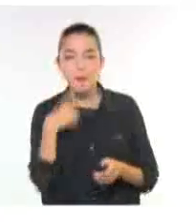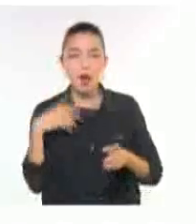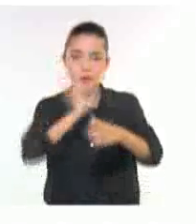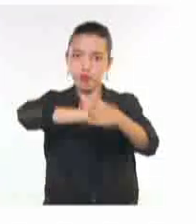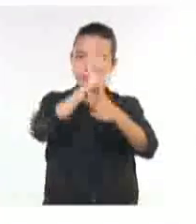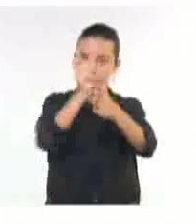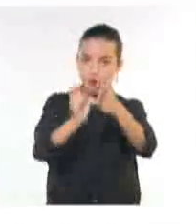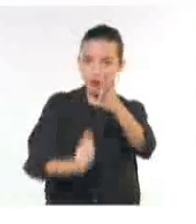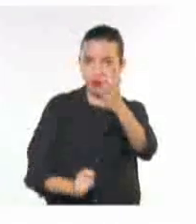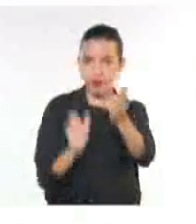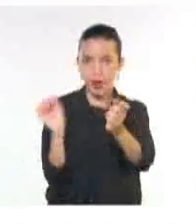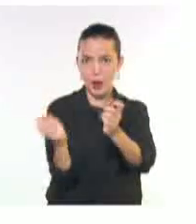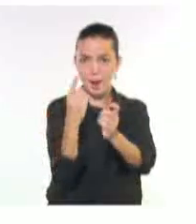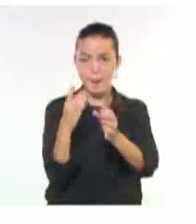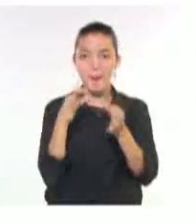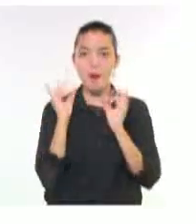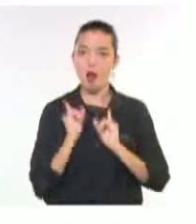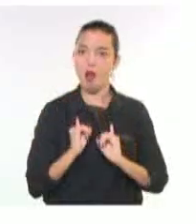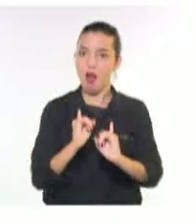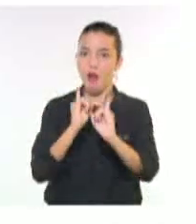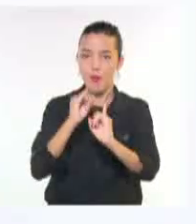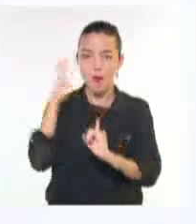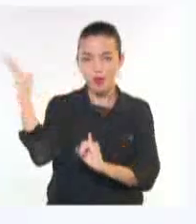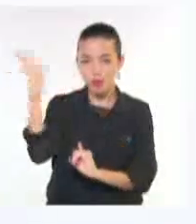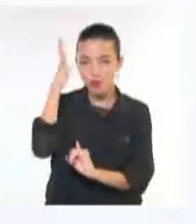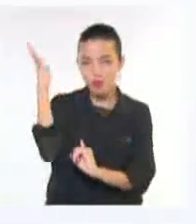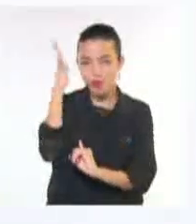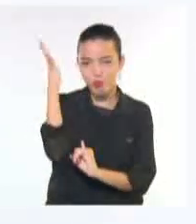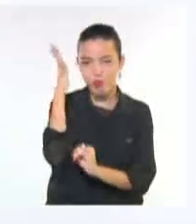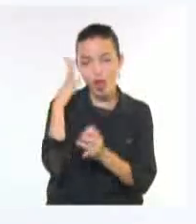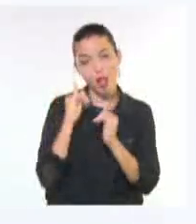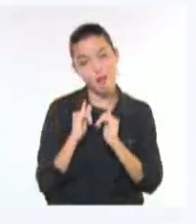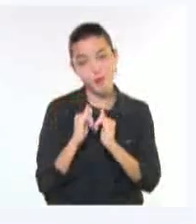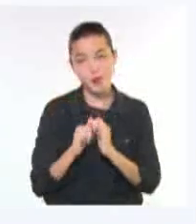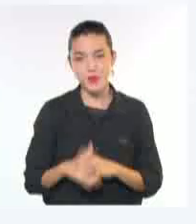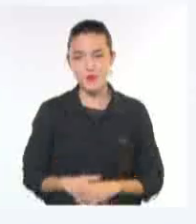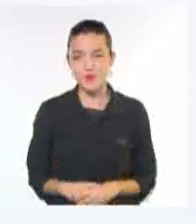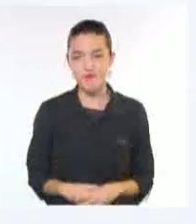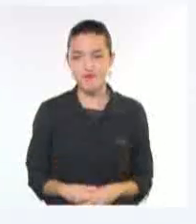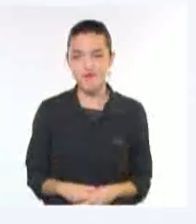primer aviso de ciclón tropical del que se tienen noticias.